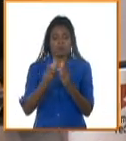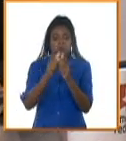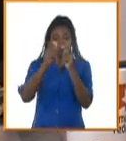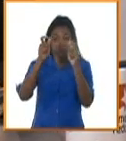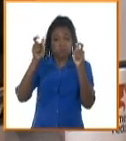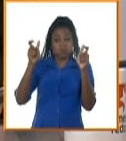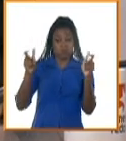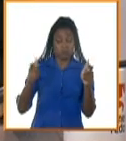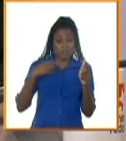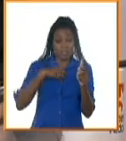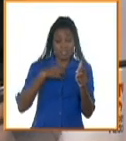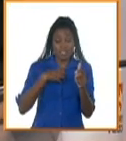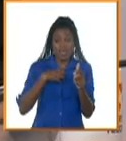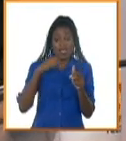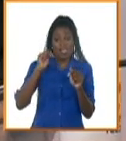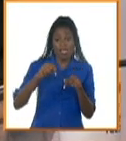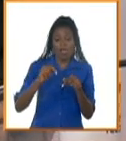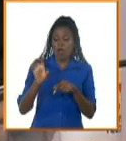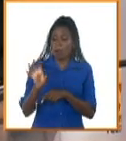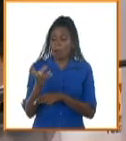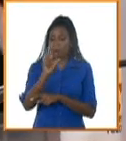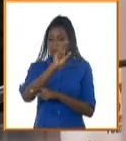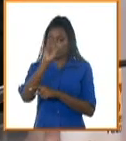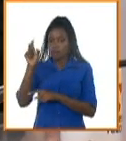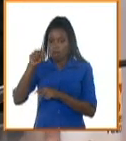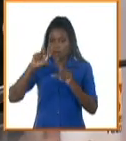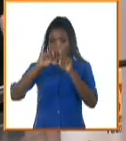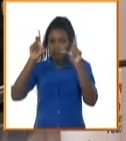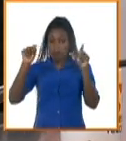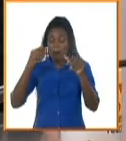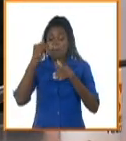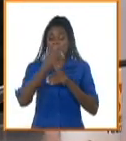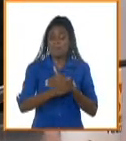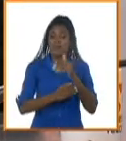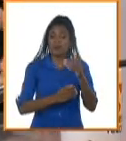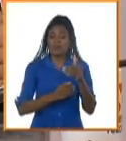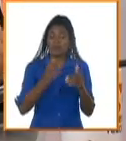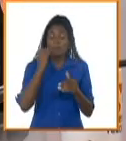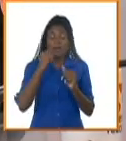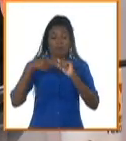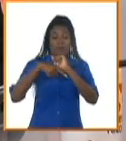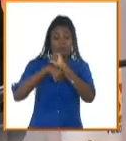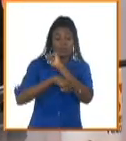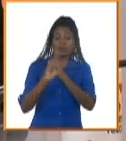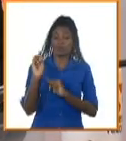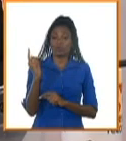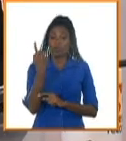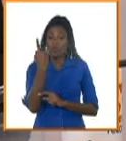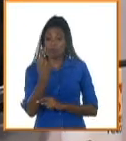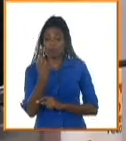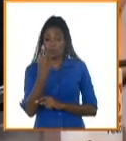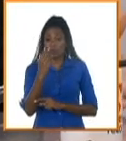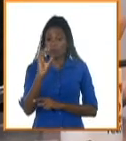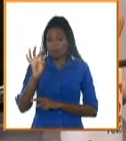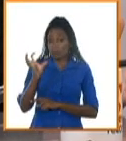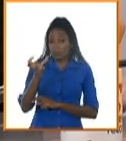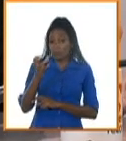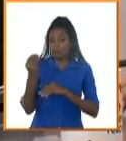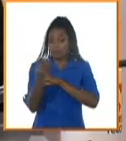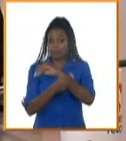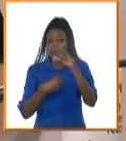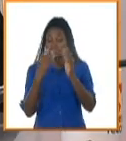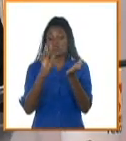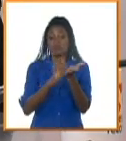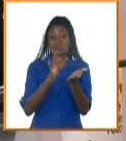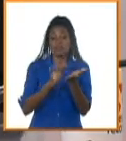que ha tenido la bancarización en el país pero es un proceso más profundo no se trata solo de la bancarización se trata la transformación digital